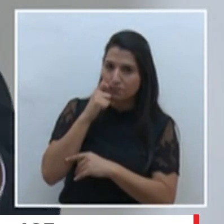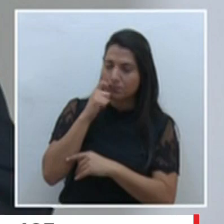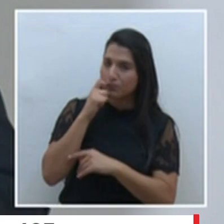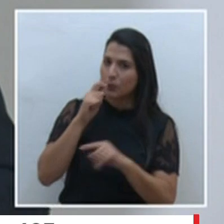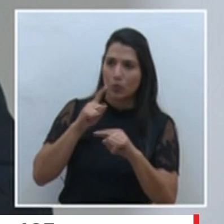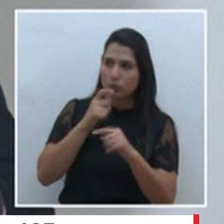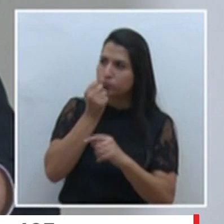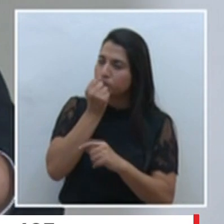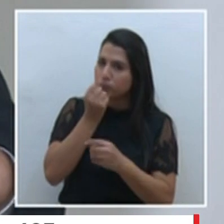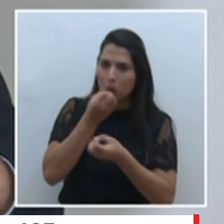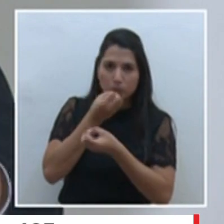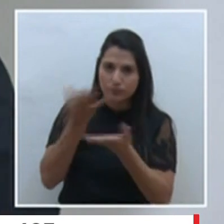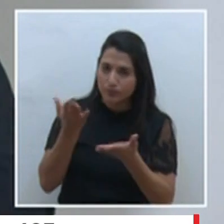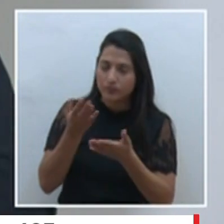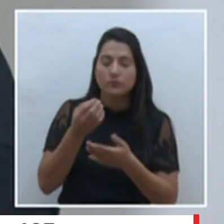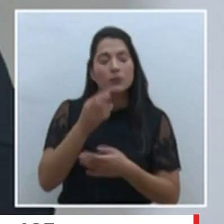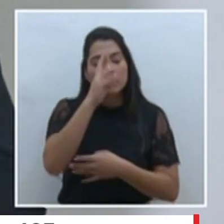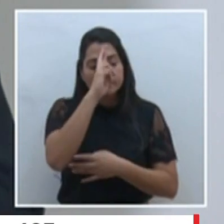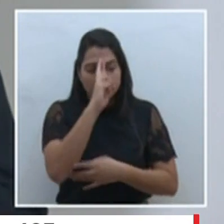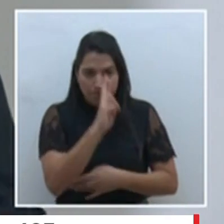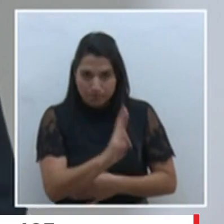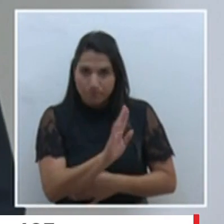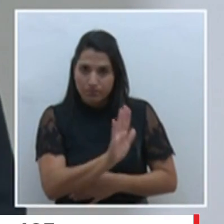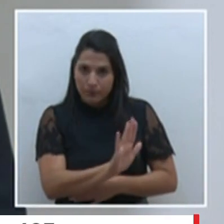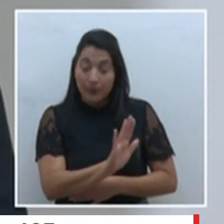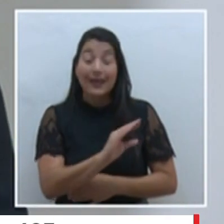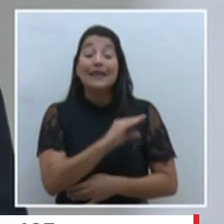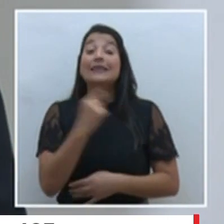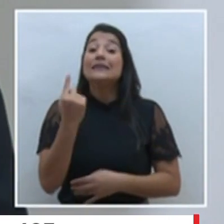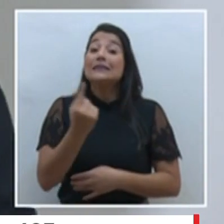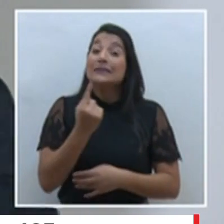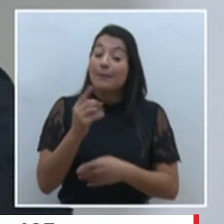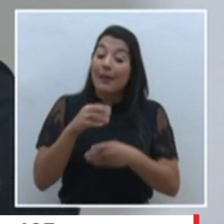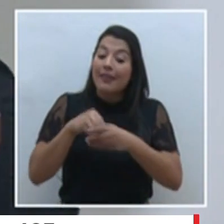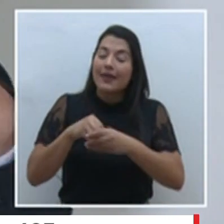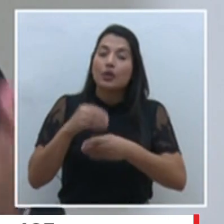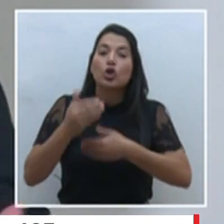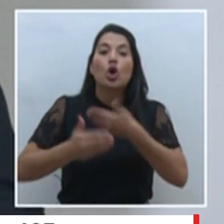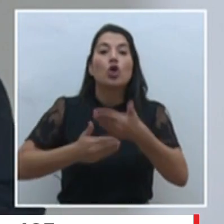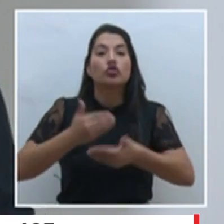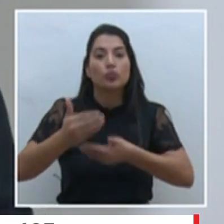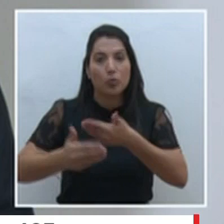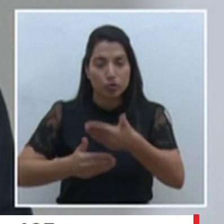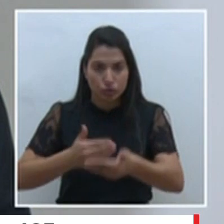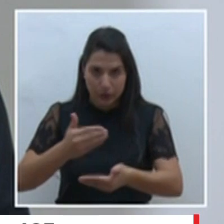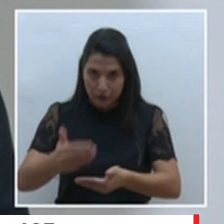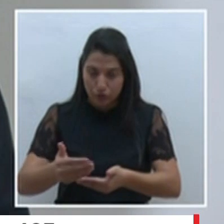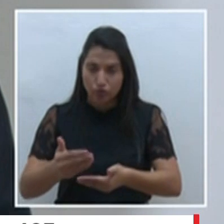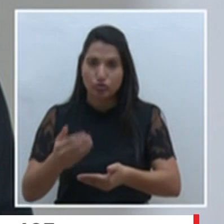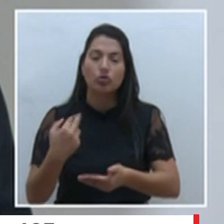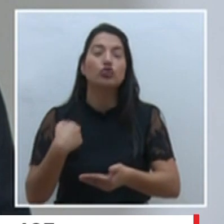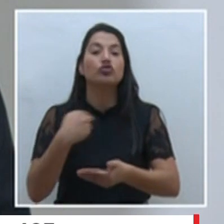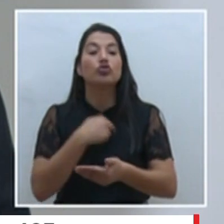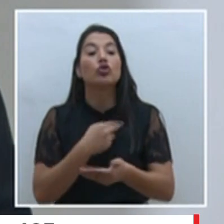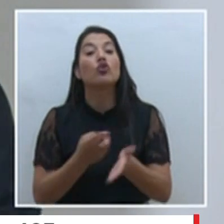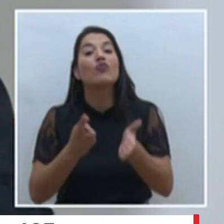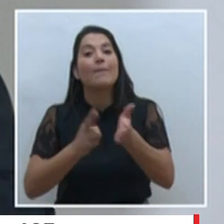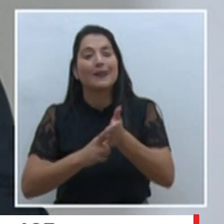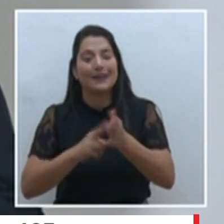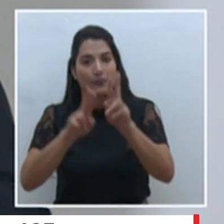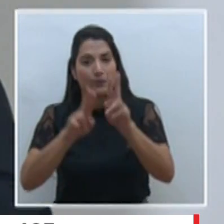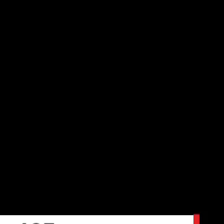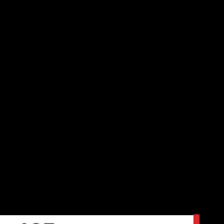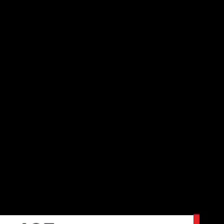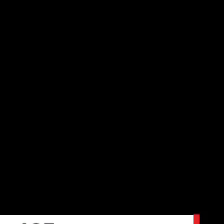Sí hay que recalcar que siempre, como parte de los protocolos que se realizan, se repiten las pruebas diagnósticas. En